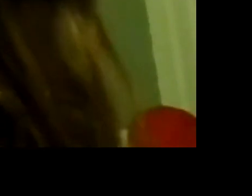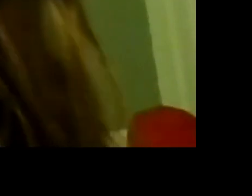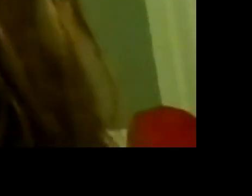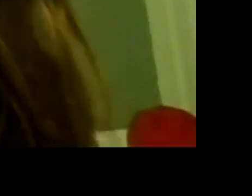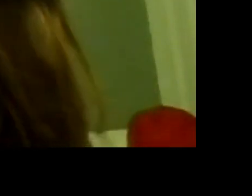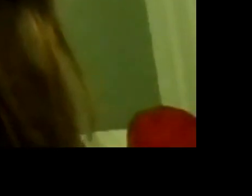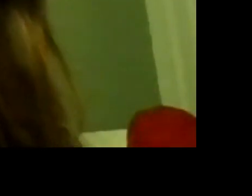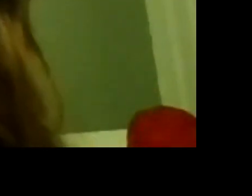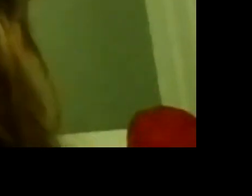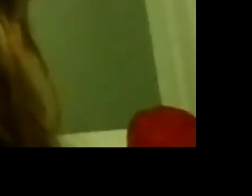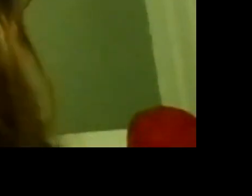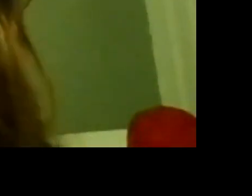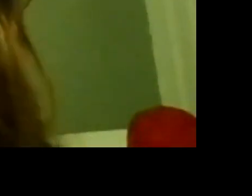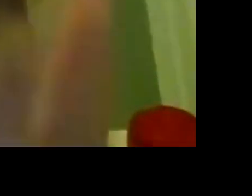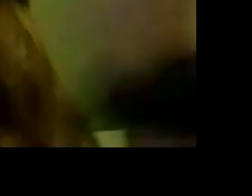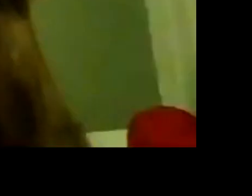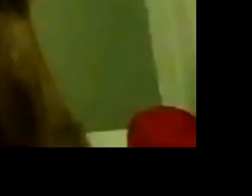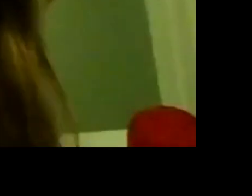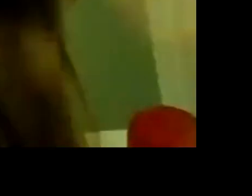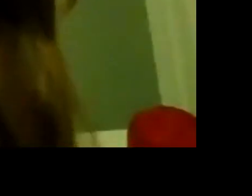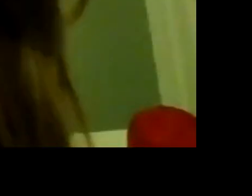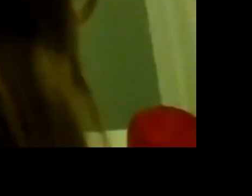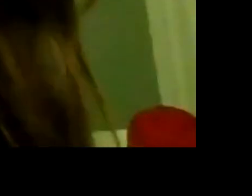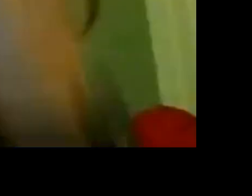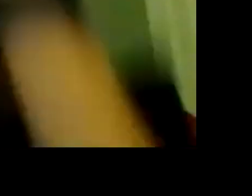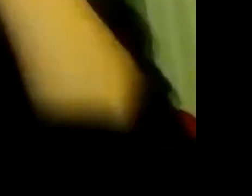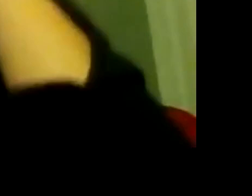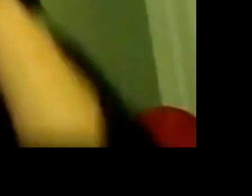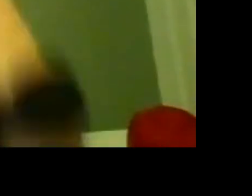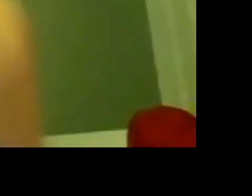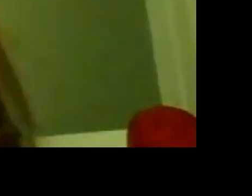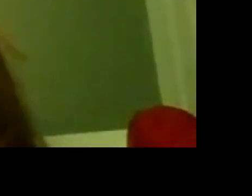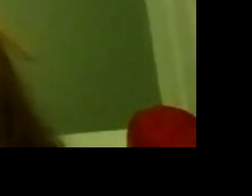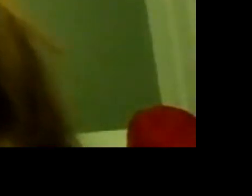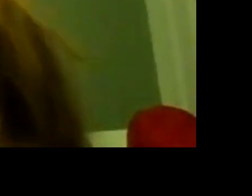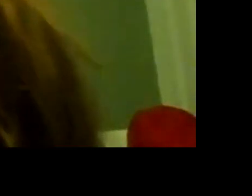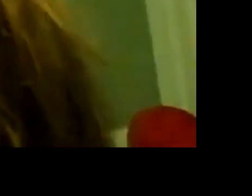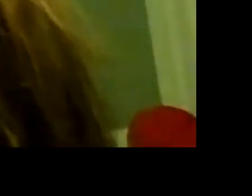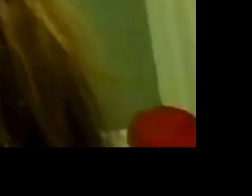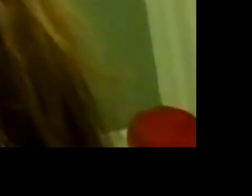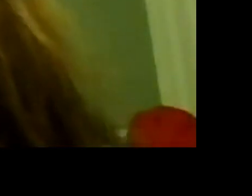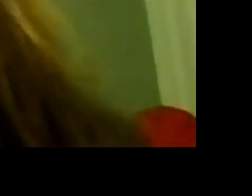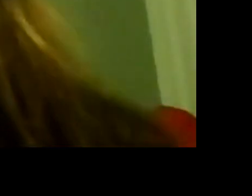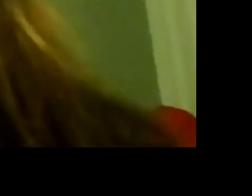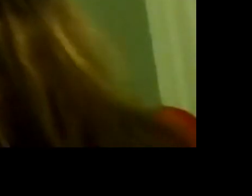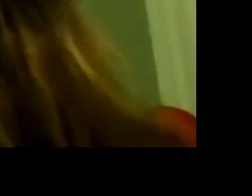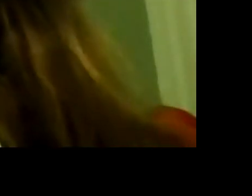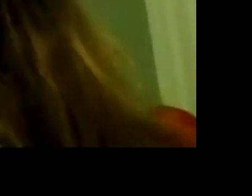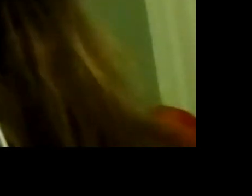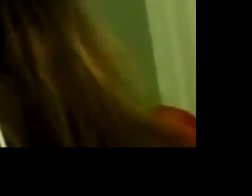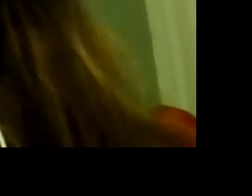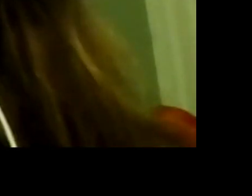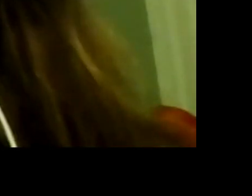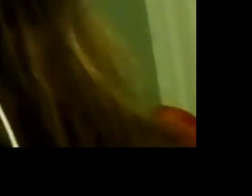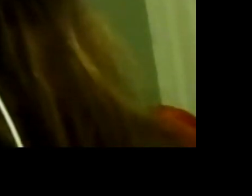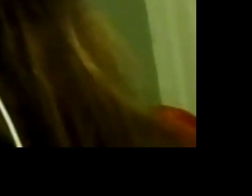propio trabajo, su carga familiar, su también laboral y todo, y la verdad que nos dediquen este tiempo para poder estar